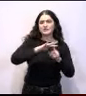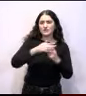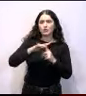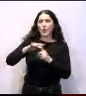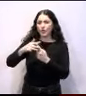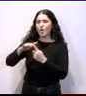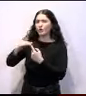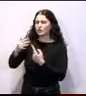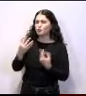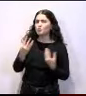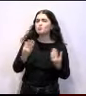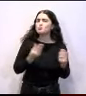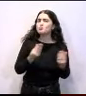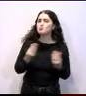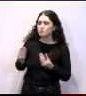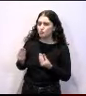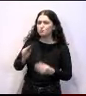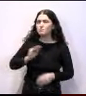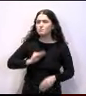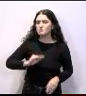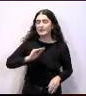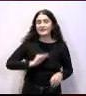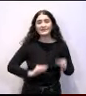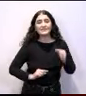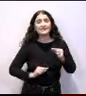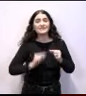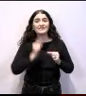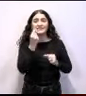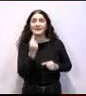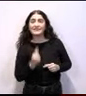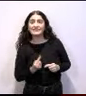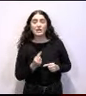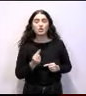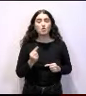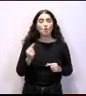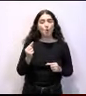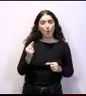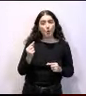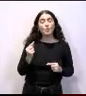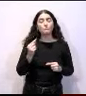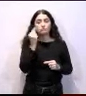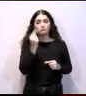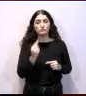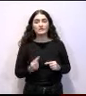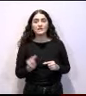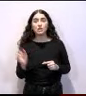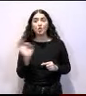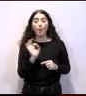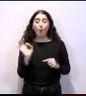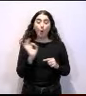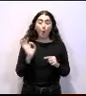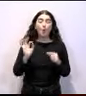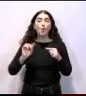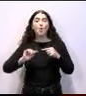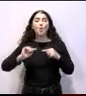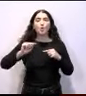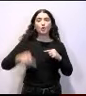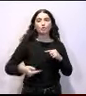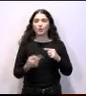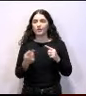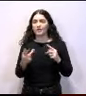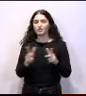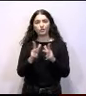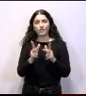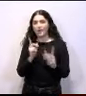demasiados casos, tienen tanto un diseño como, por supuesto, tendrán unas consecuencias